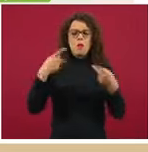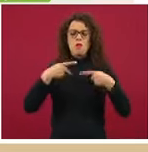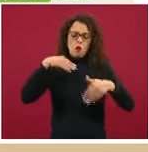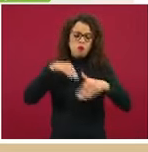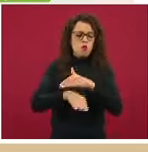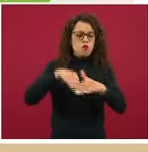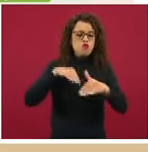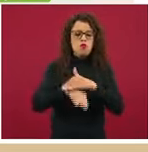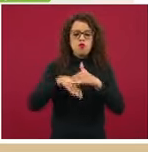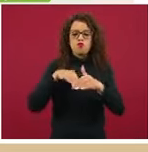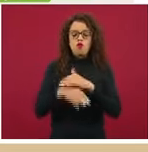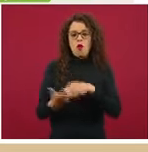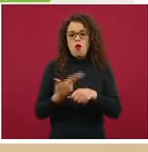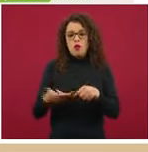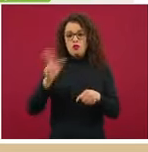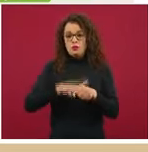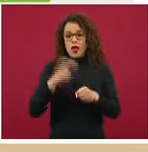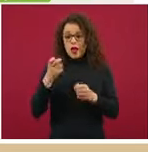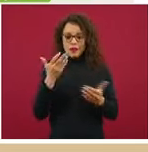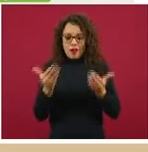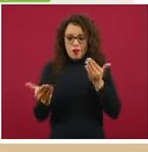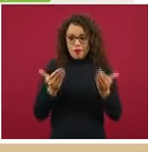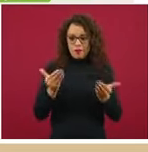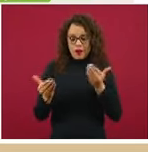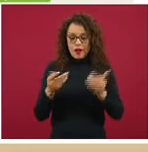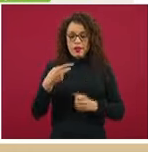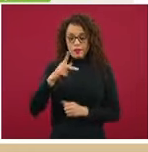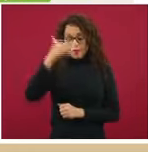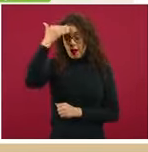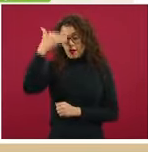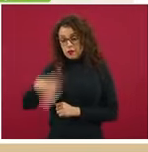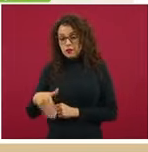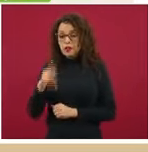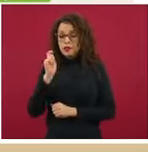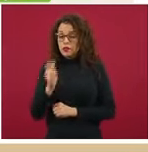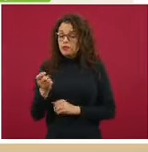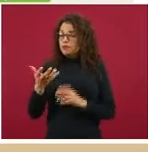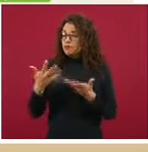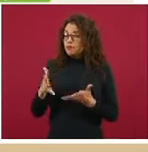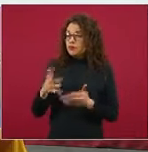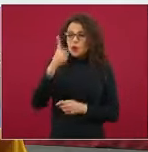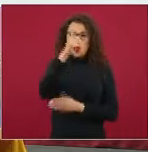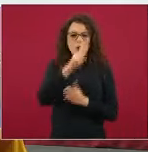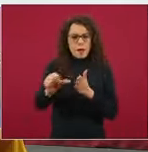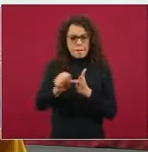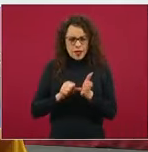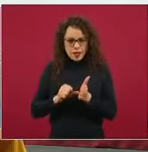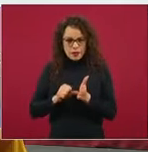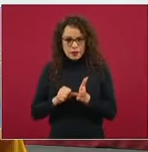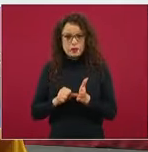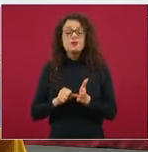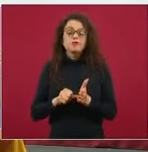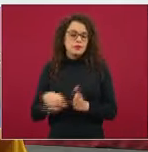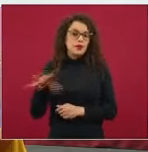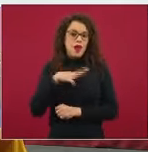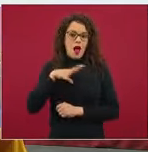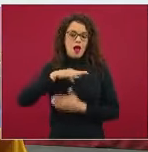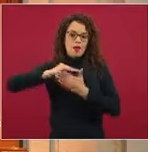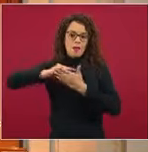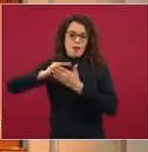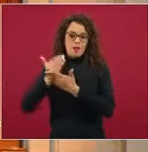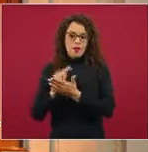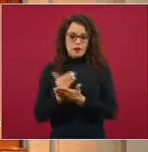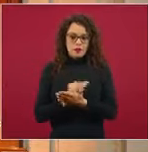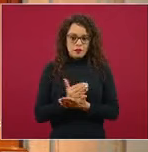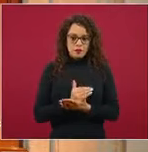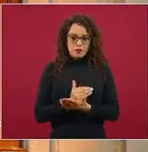hospitalizadas, sabiendo también que en su momento, hace aproximadamente un mes, llegamos a tener una disminución que fue de